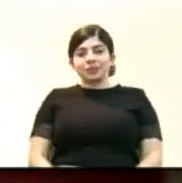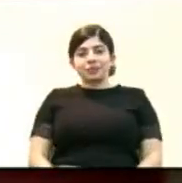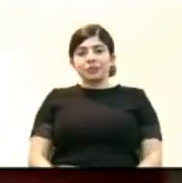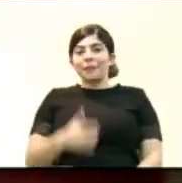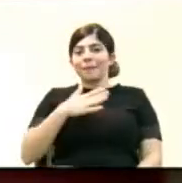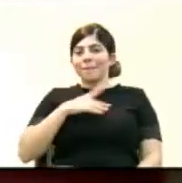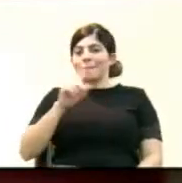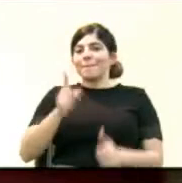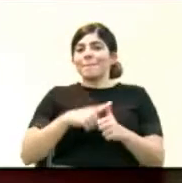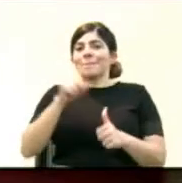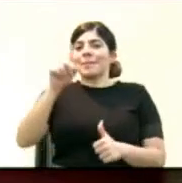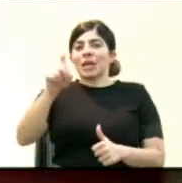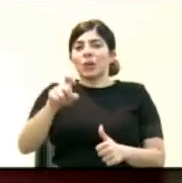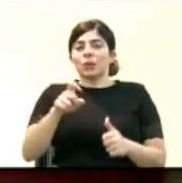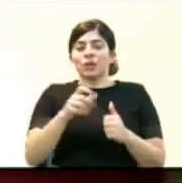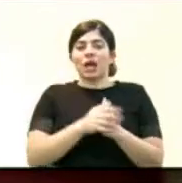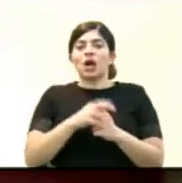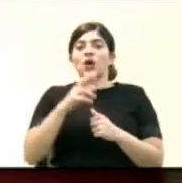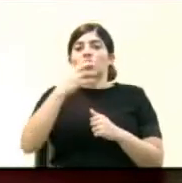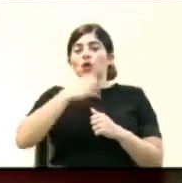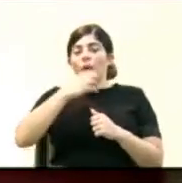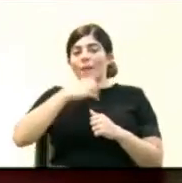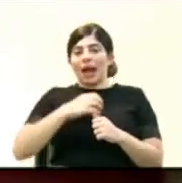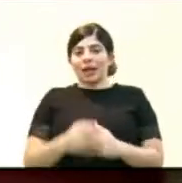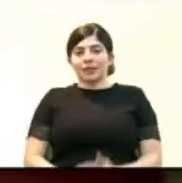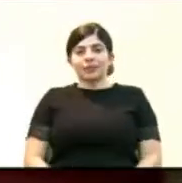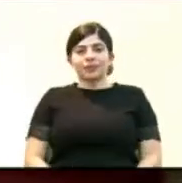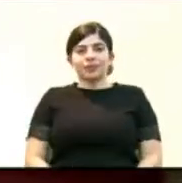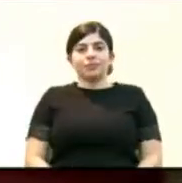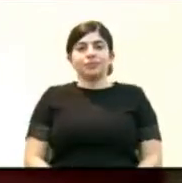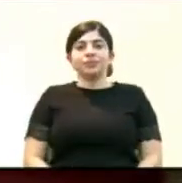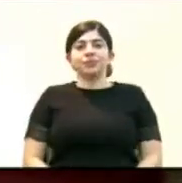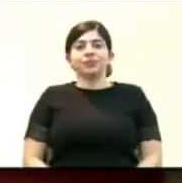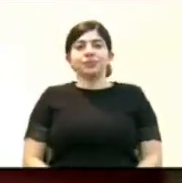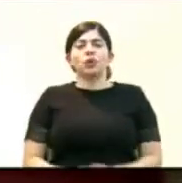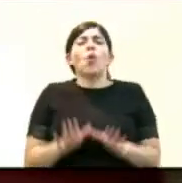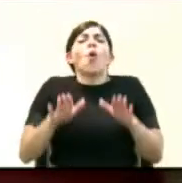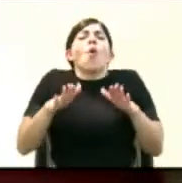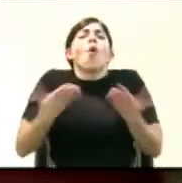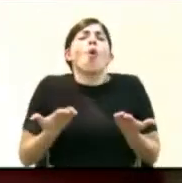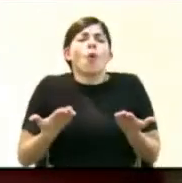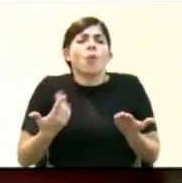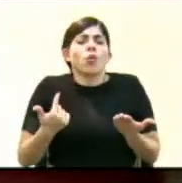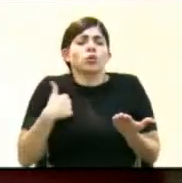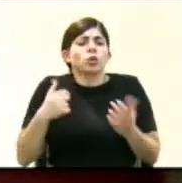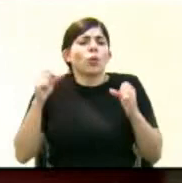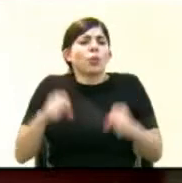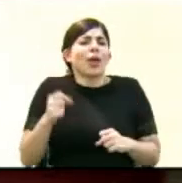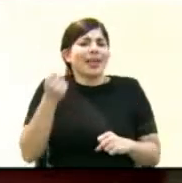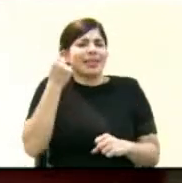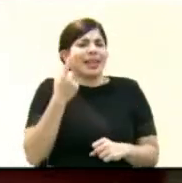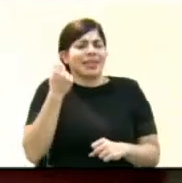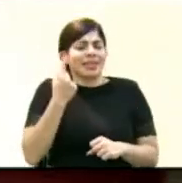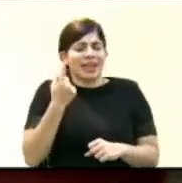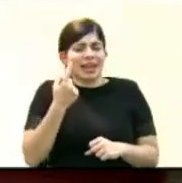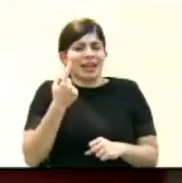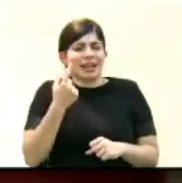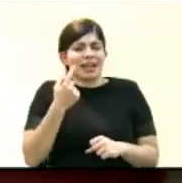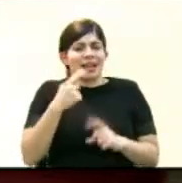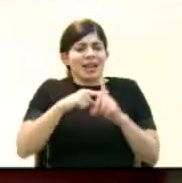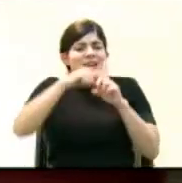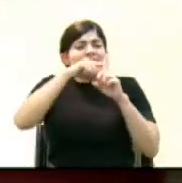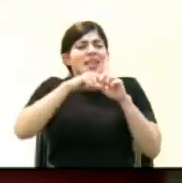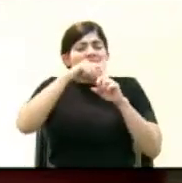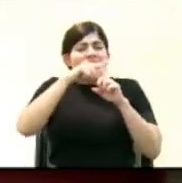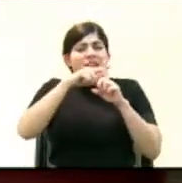Primera pregunta para don Román. ¿Cómo entender este nivel de contagios